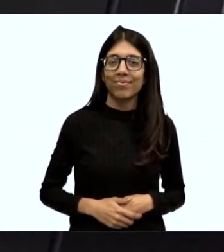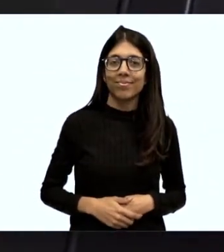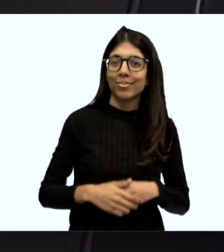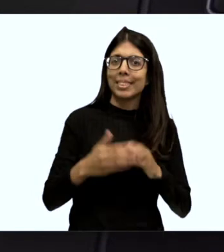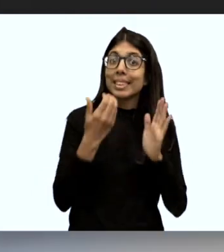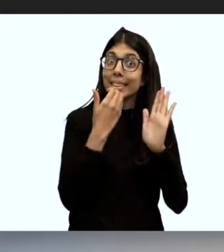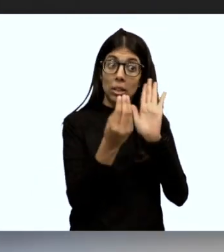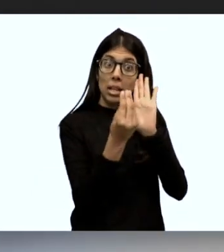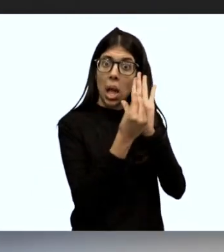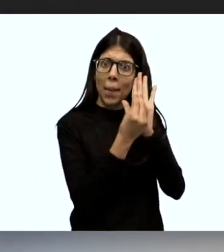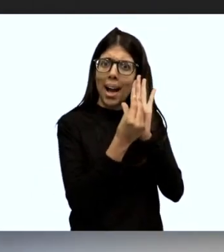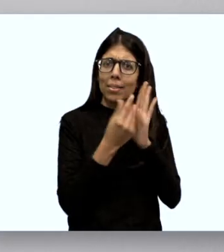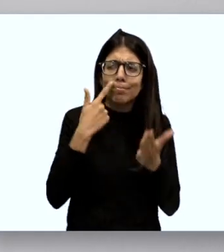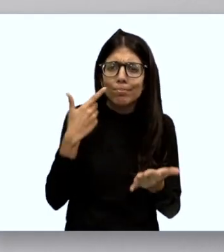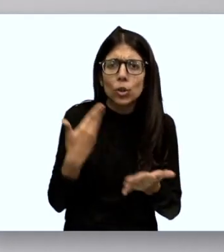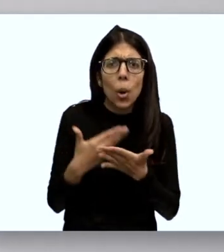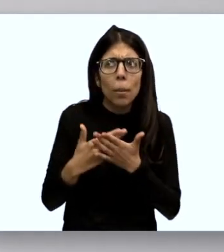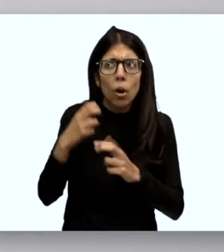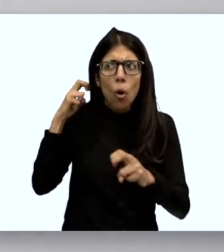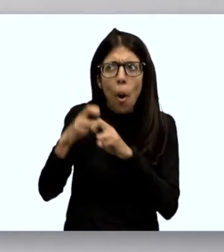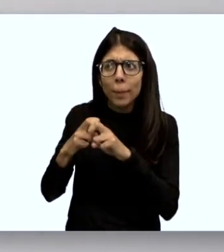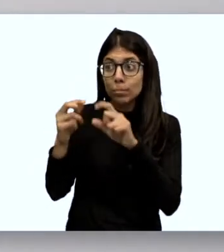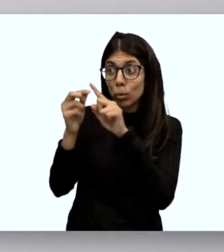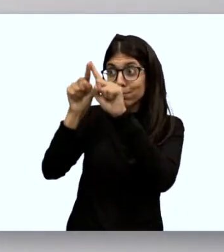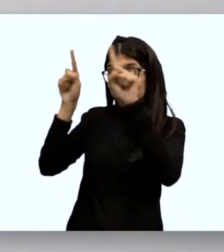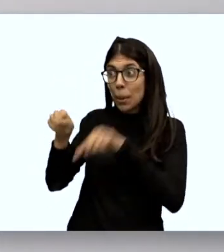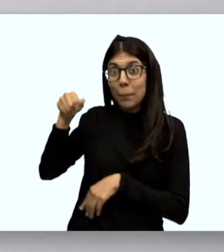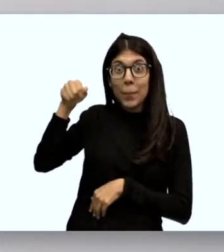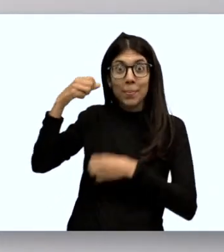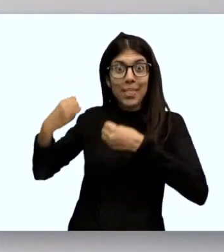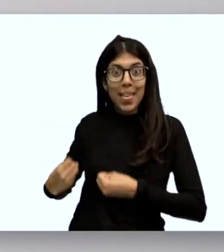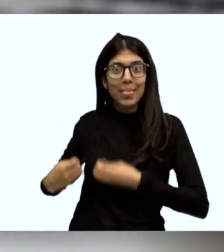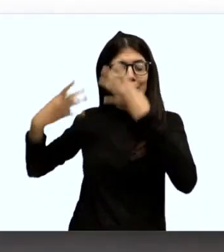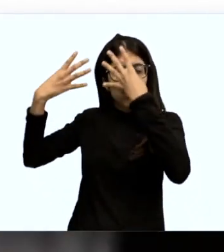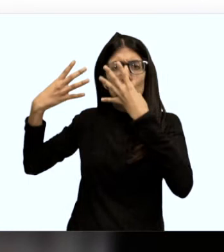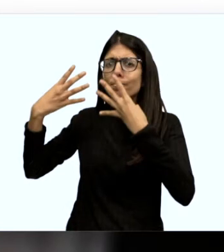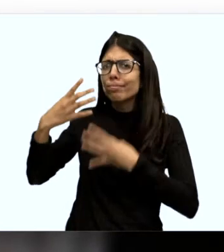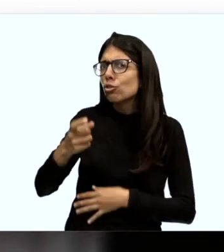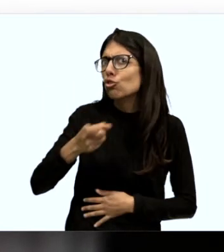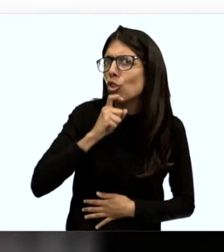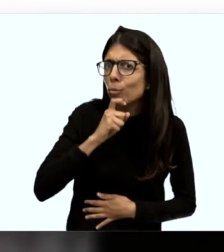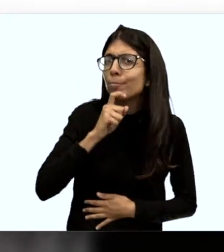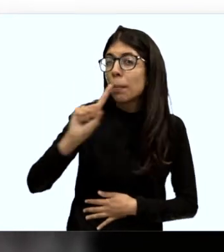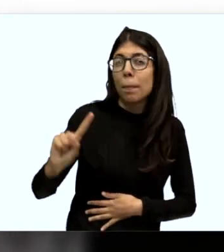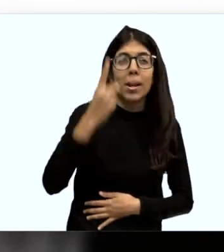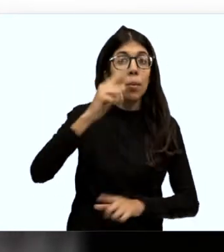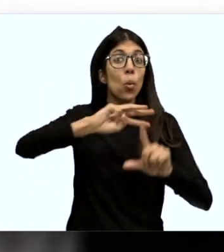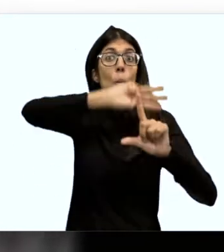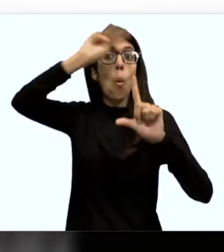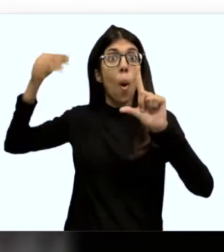Si todavía no has comprobado si tu Cuba Disguan es compatible con el sistema de portero automático de tu edificio, por favor, visita primero